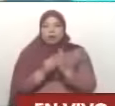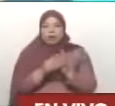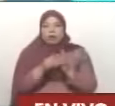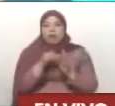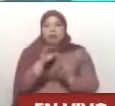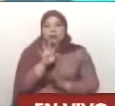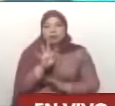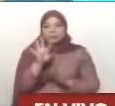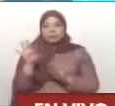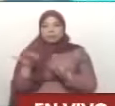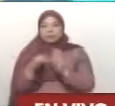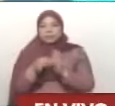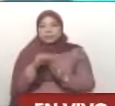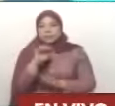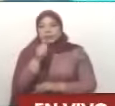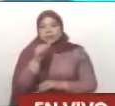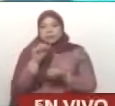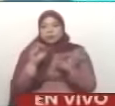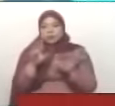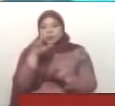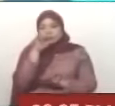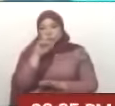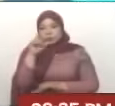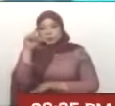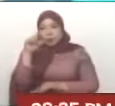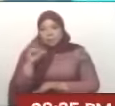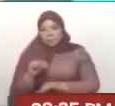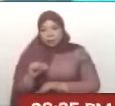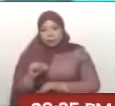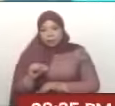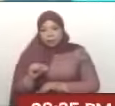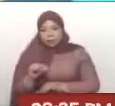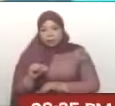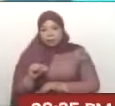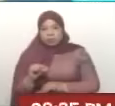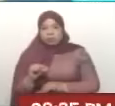85.146 jóvenes de 18 años. Menos de 18 años.